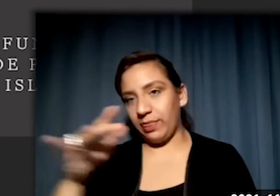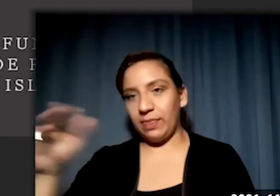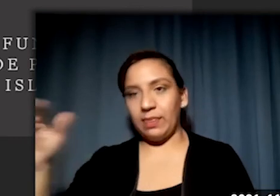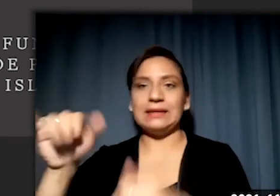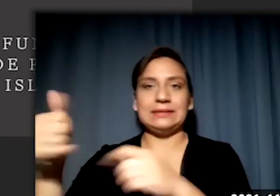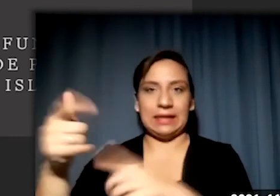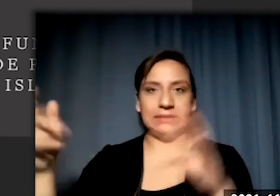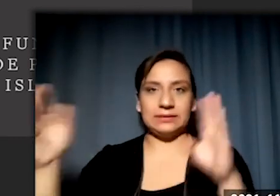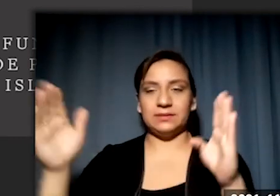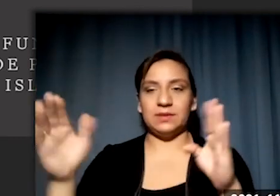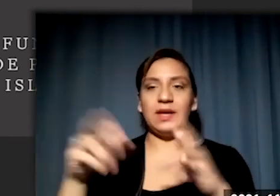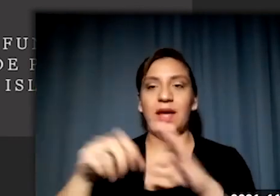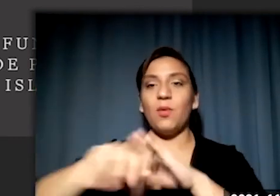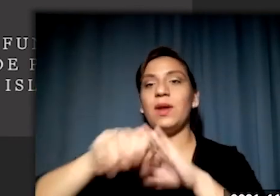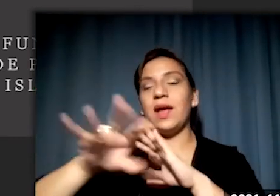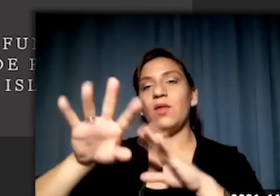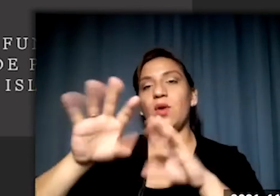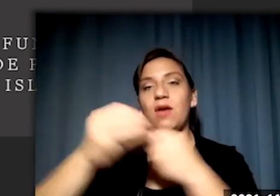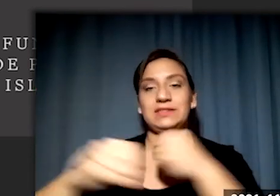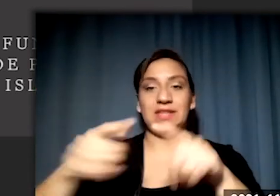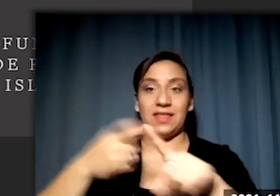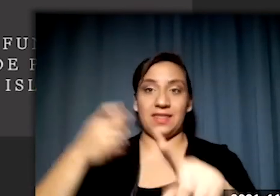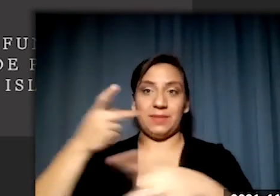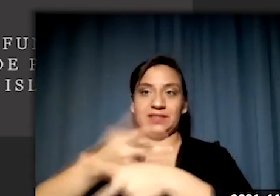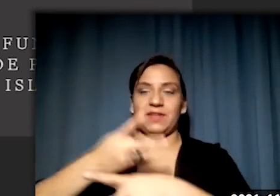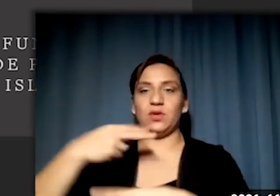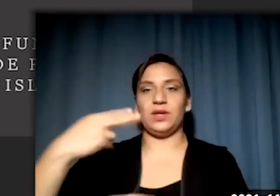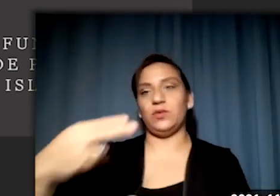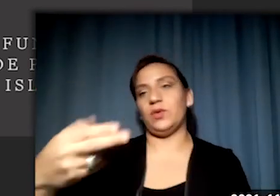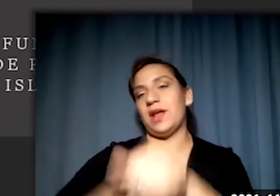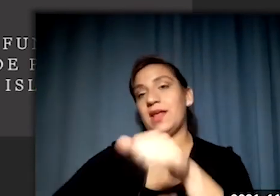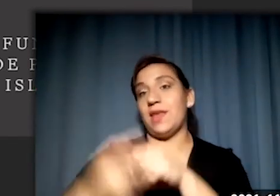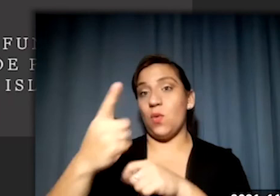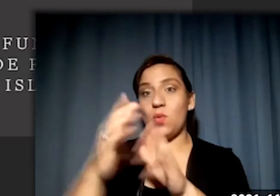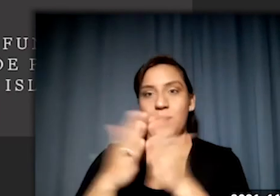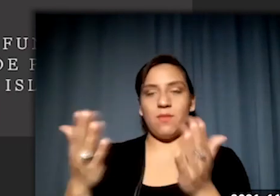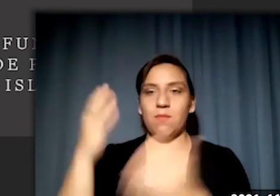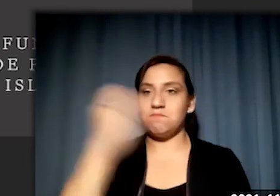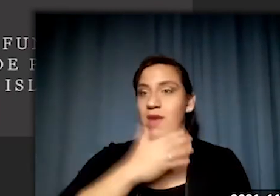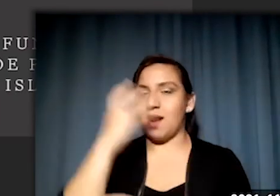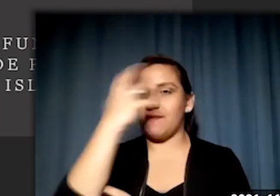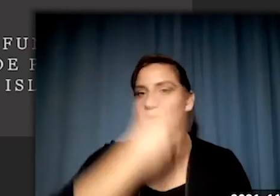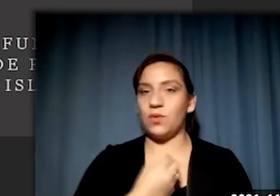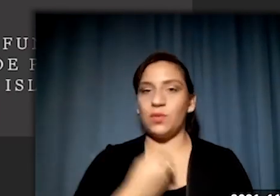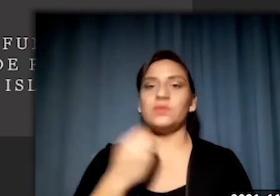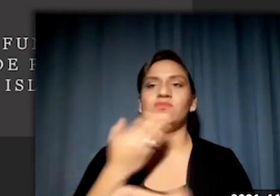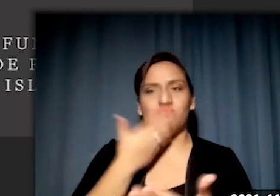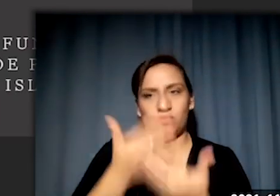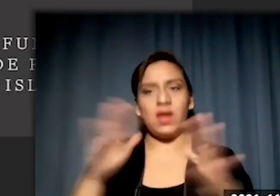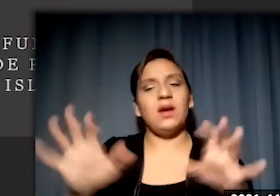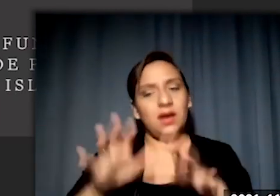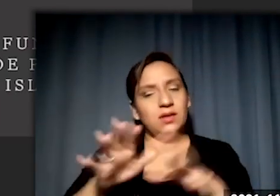la Oficina de Preservación Histórica, cada uno de ellos maravilloso, muy bien concebidos y